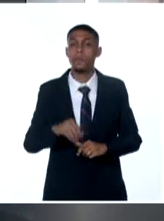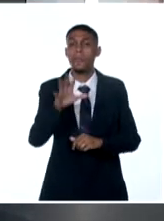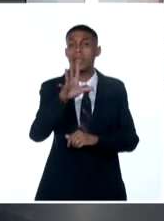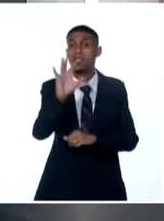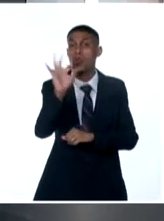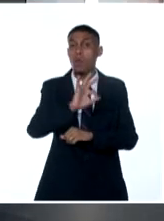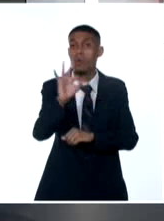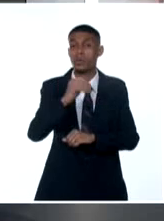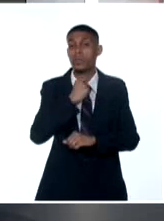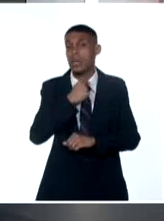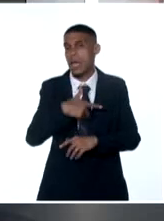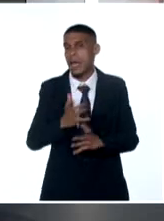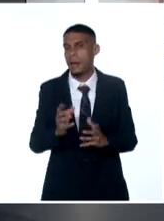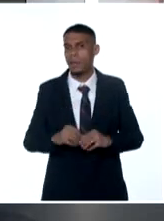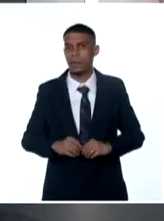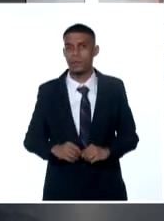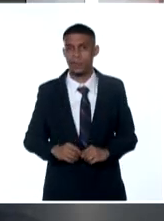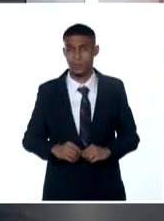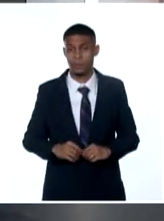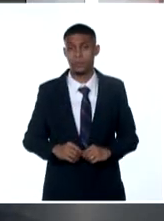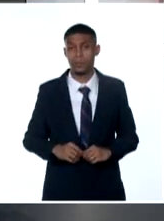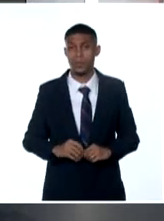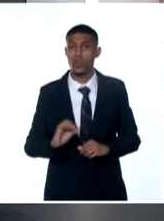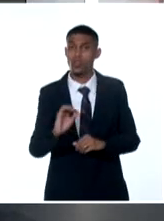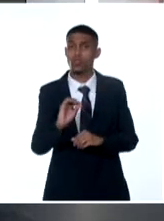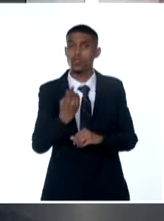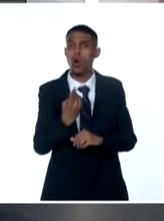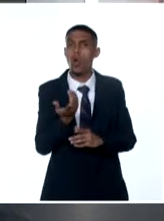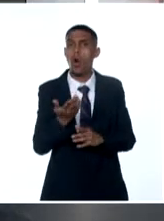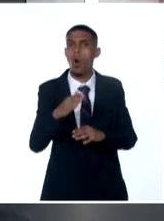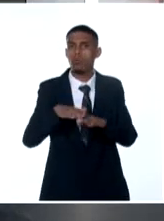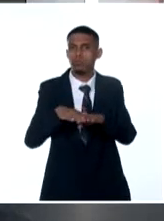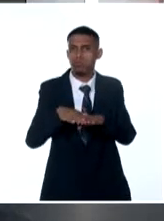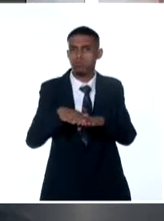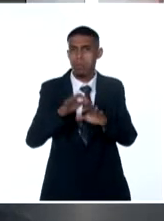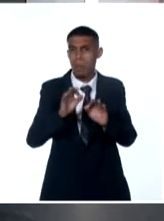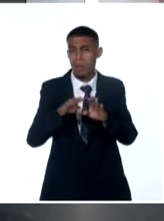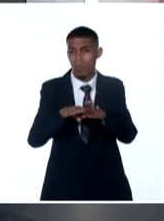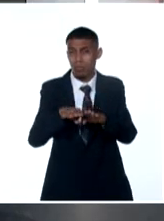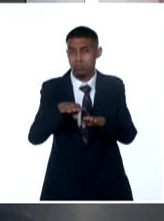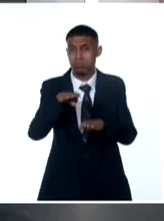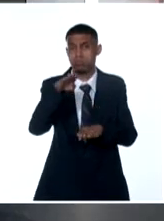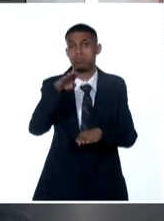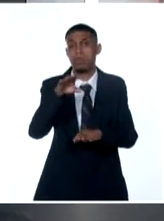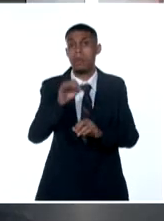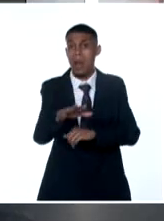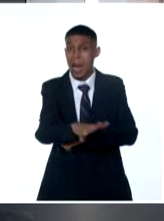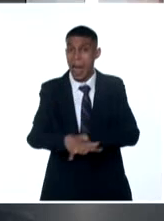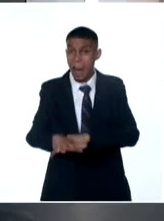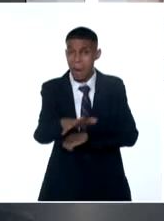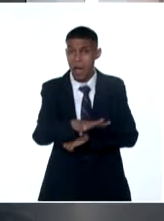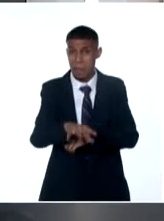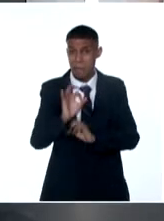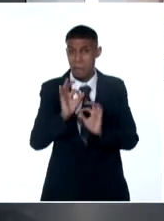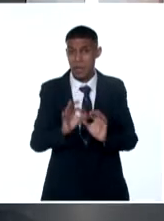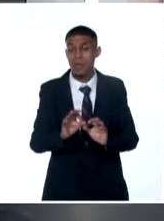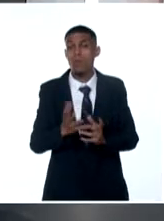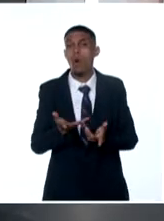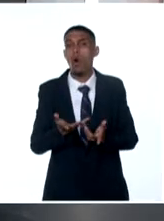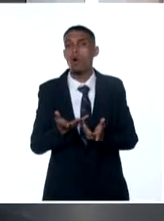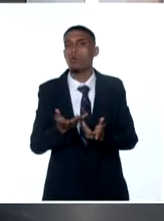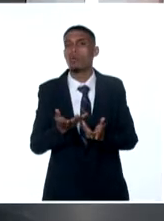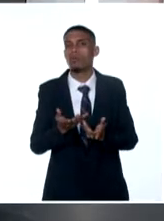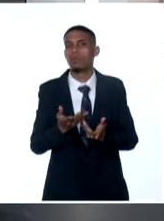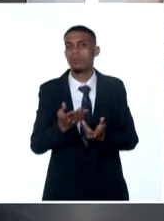por ejemplo, y no era que solo que se crecía, sino que la base de ese crecimiento era nada más y nada menos que la inversión